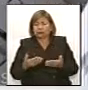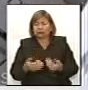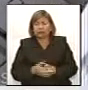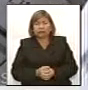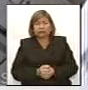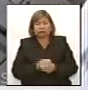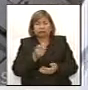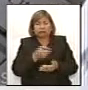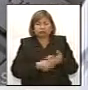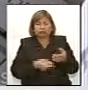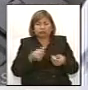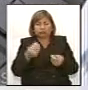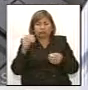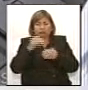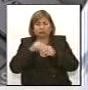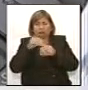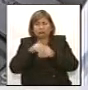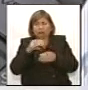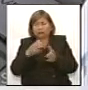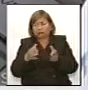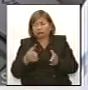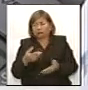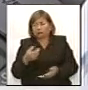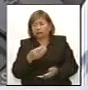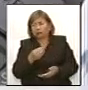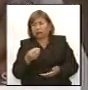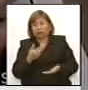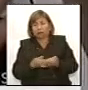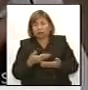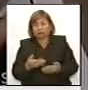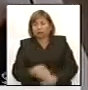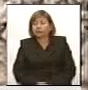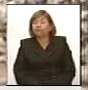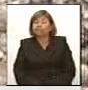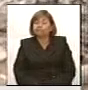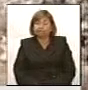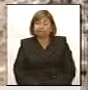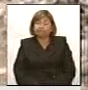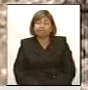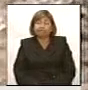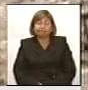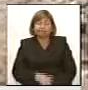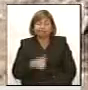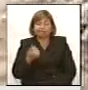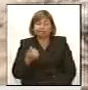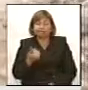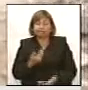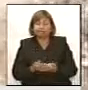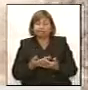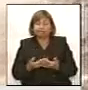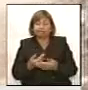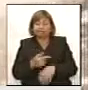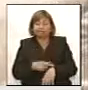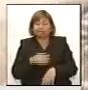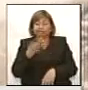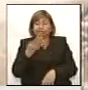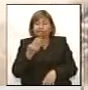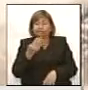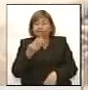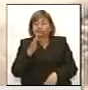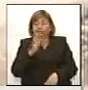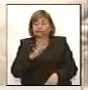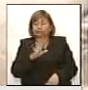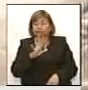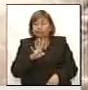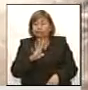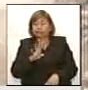el costo de almacenamiento y el costo operativo. En otro momento se aprobó el decreto legislativo 1454